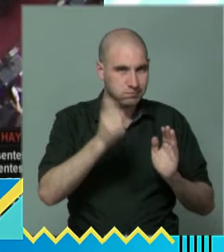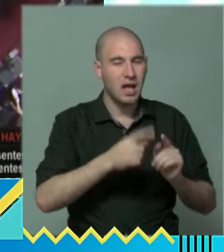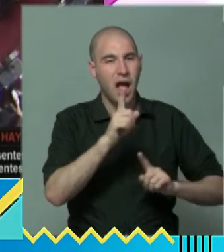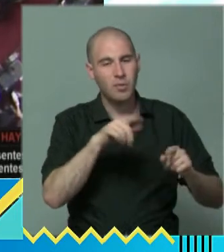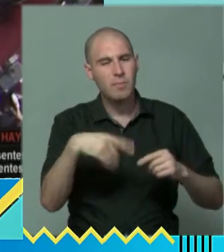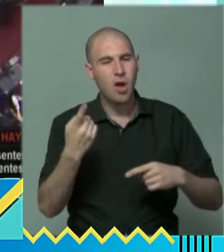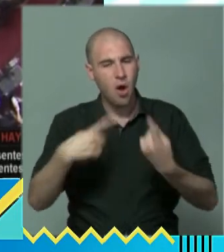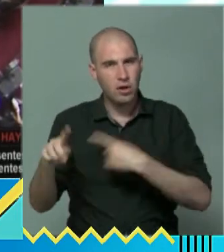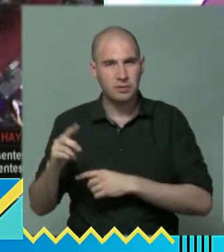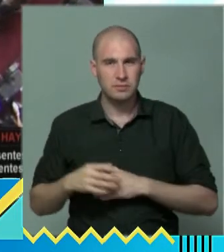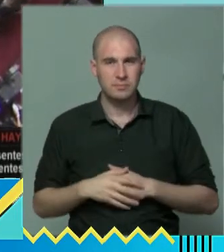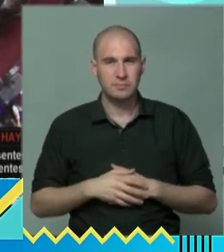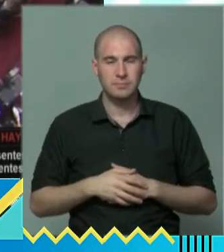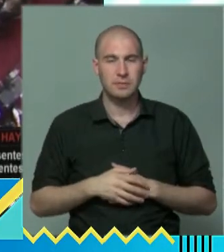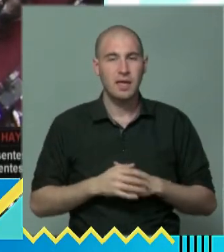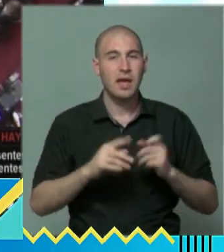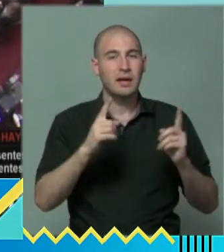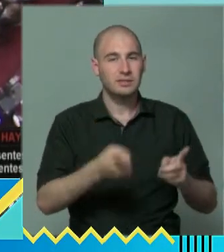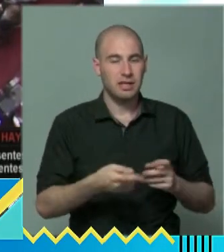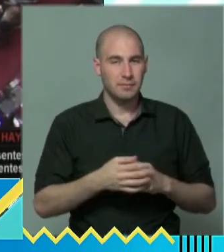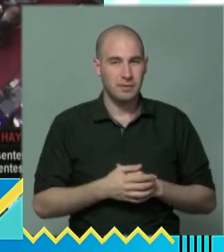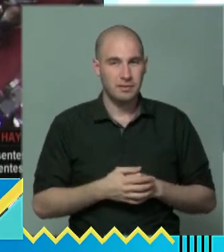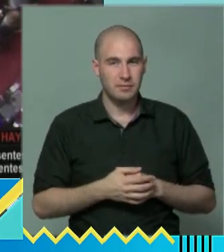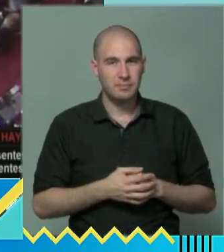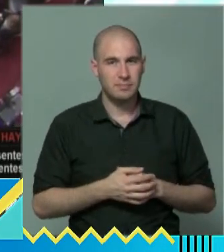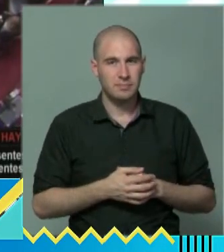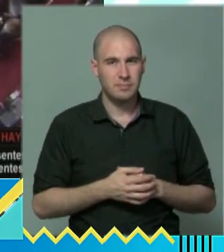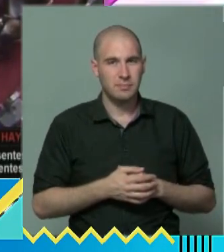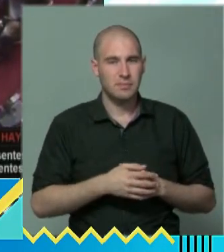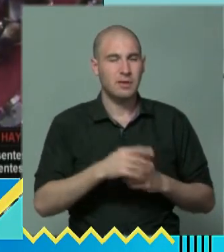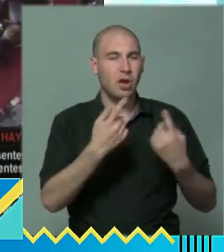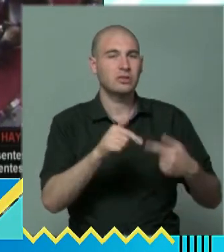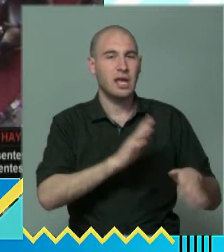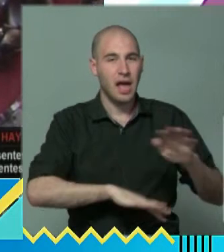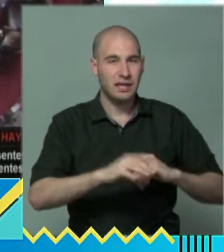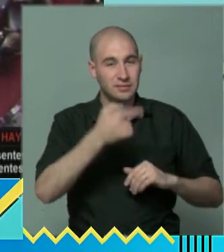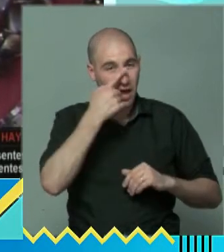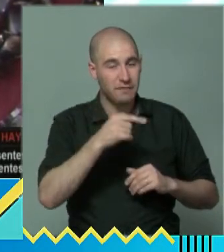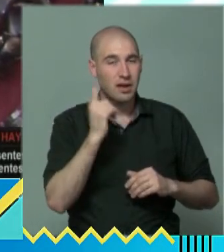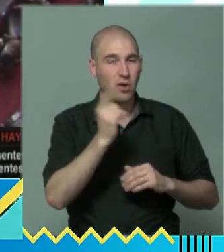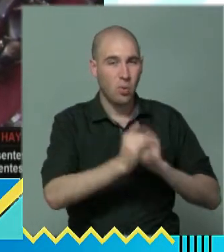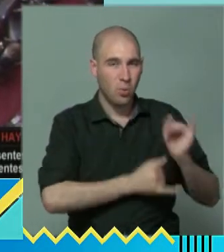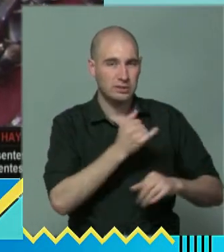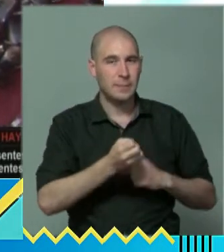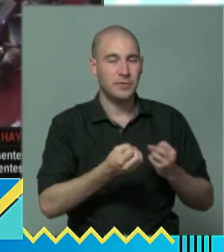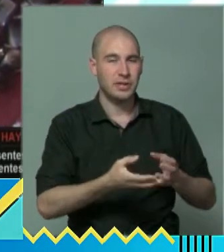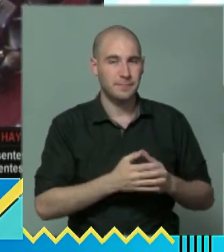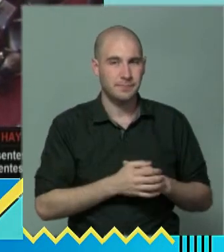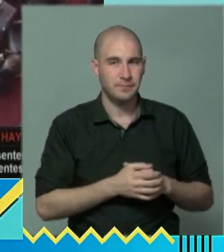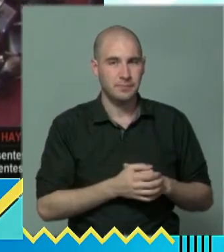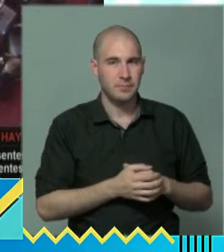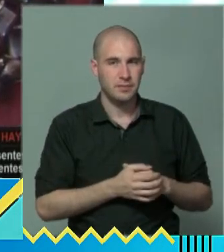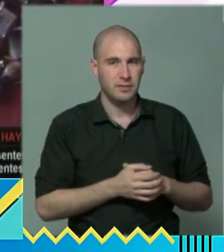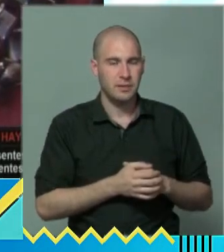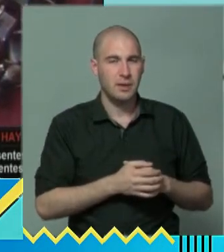otros, y también independientemente de la imprescriptibilidad o no de la acción, que al final se estableció que iba a ser que iba a